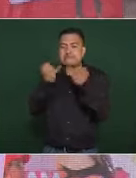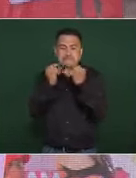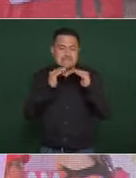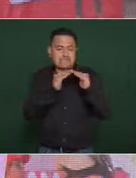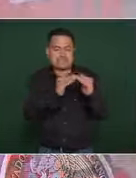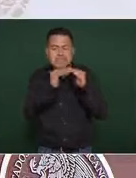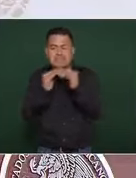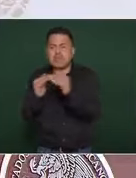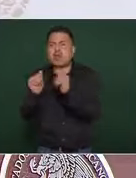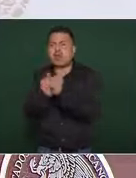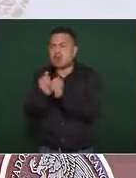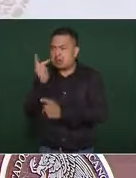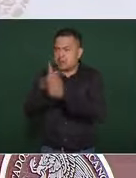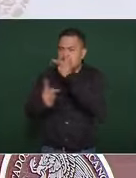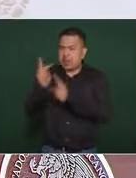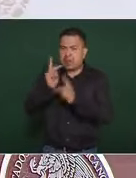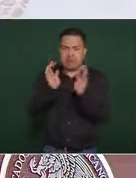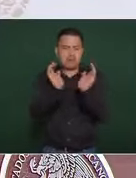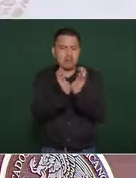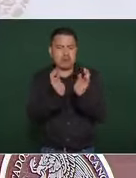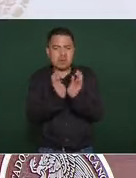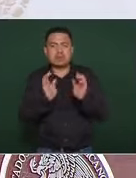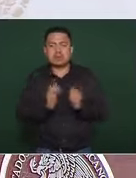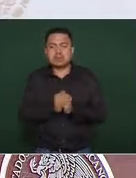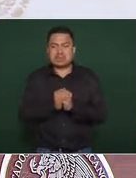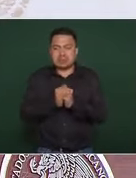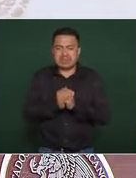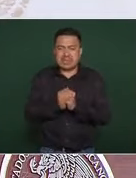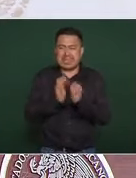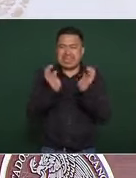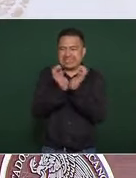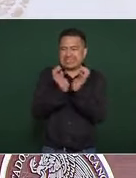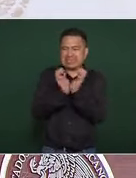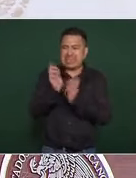viviendas con crédito de Foviste. Y en el caso del ISSSTE se han prestado